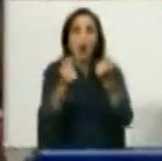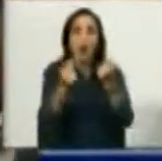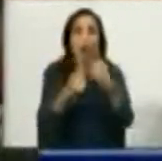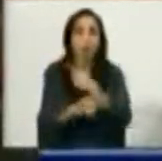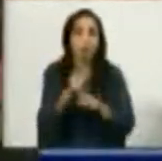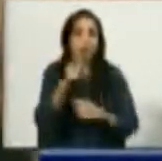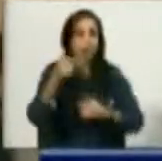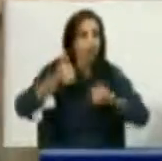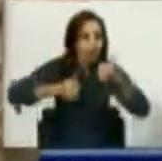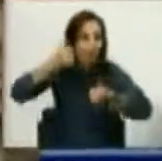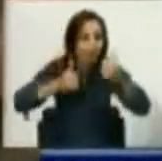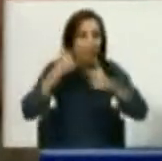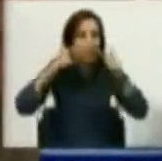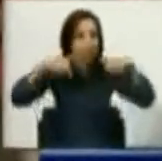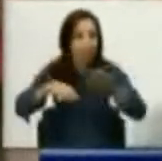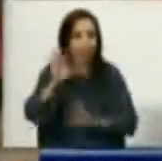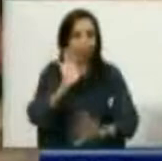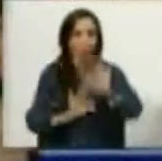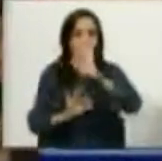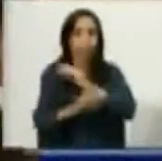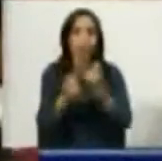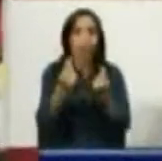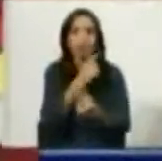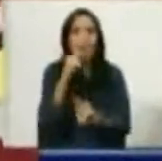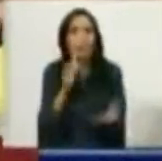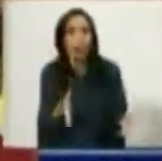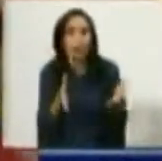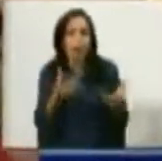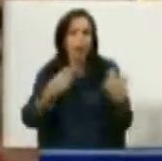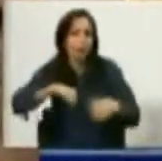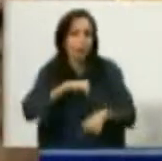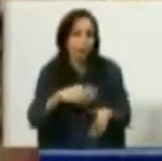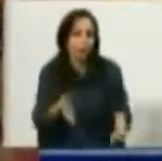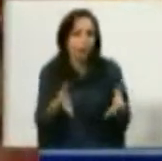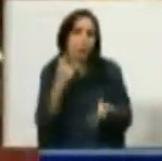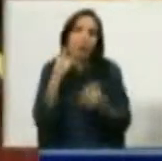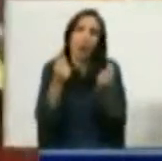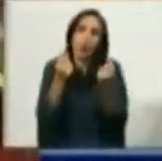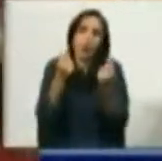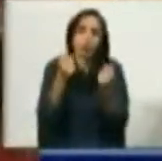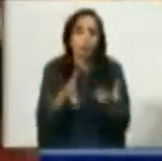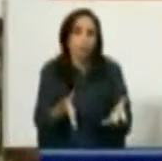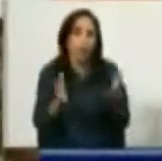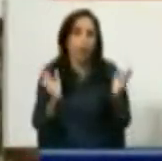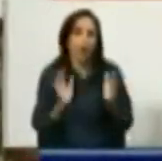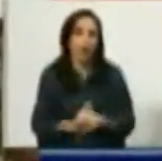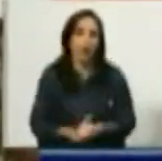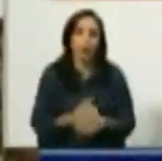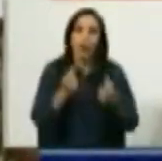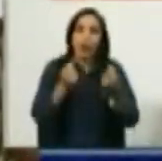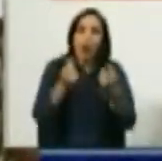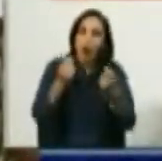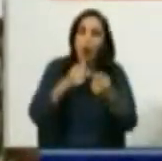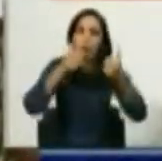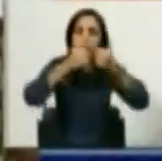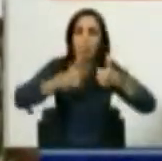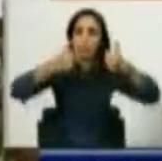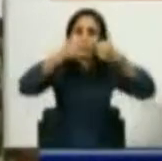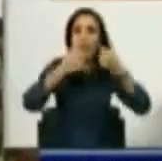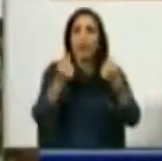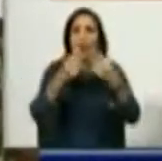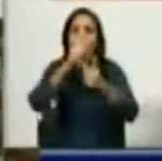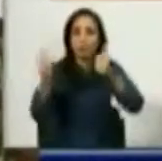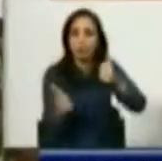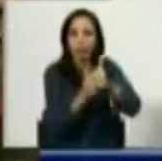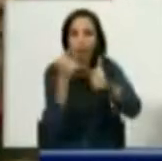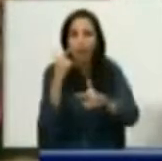se van a elegir aquí cuánto vamos a ganar nosotros once principales y once suplentes le vamos a